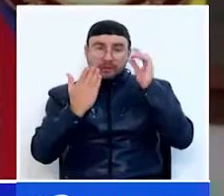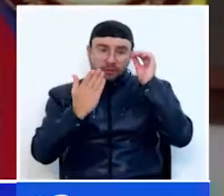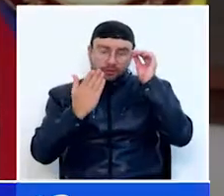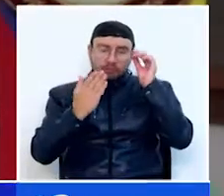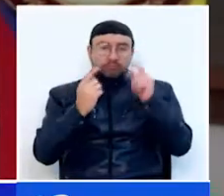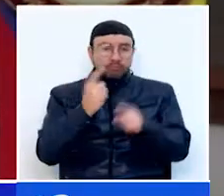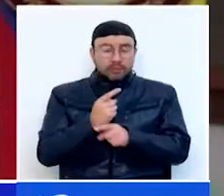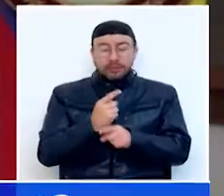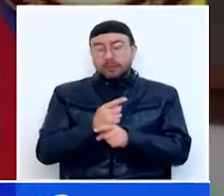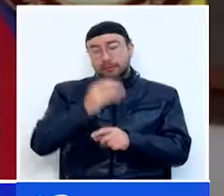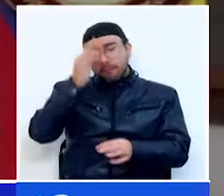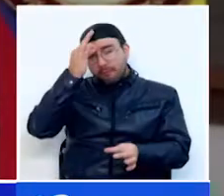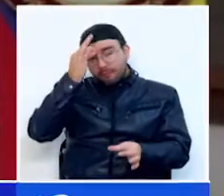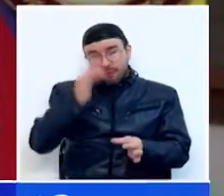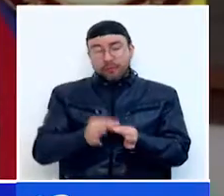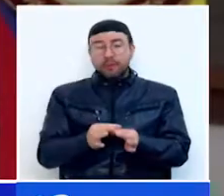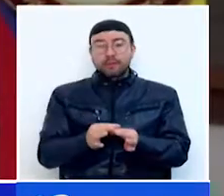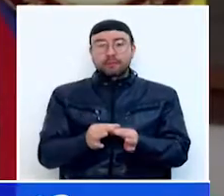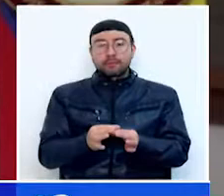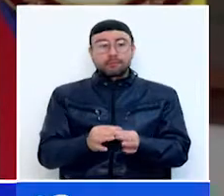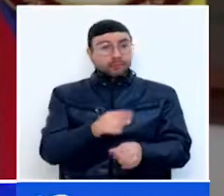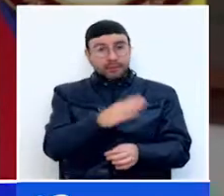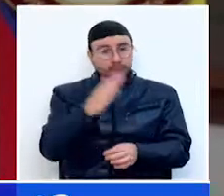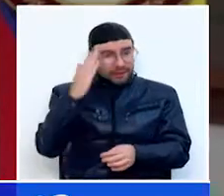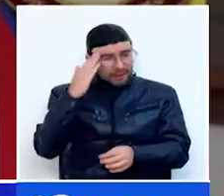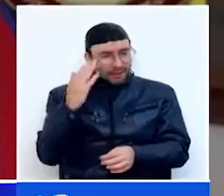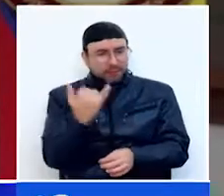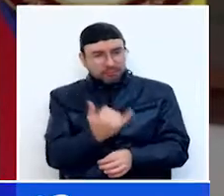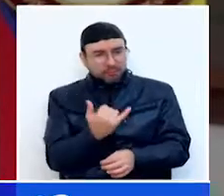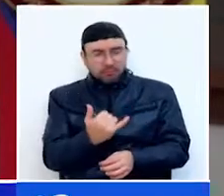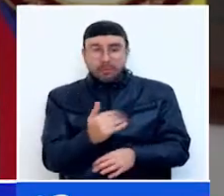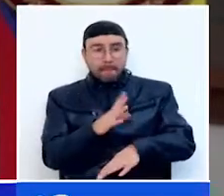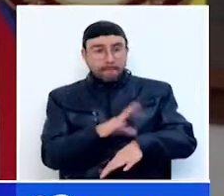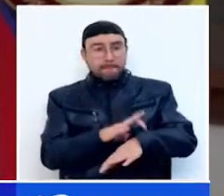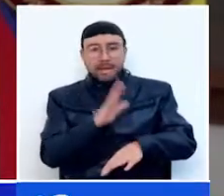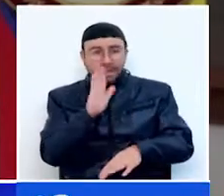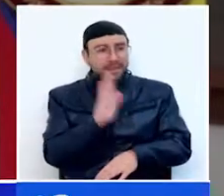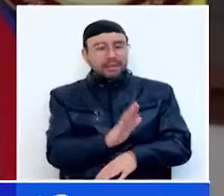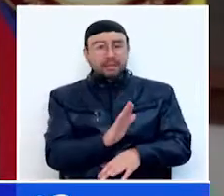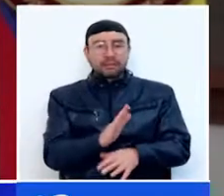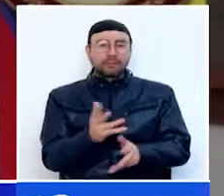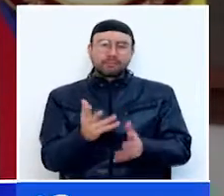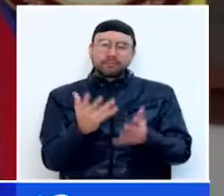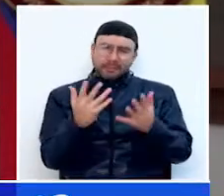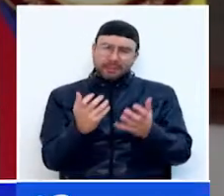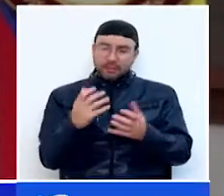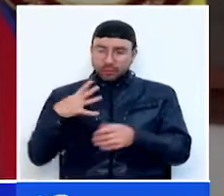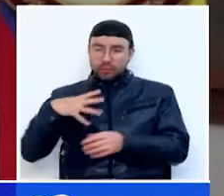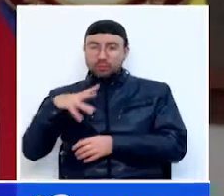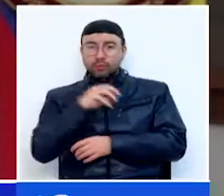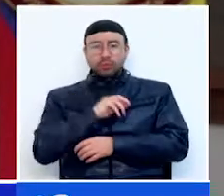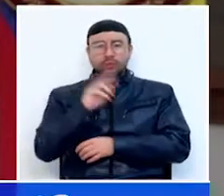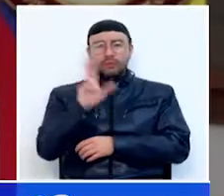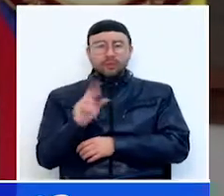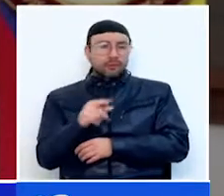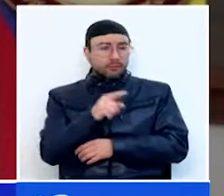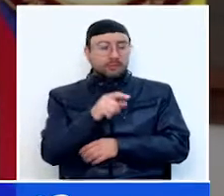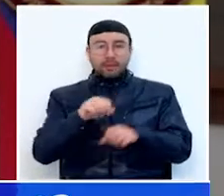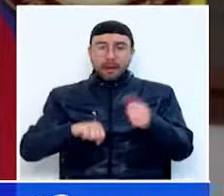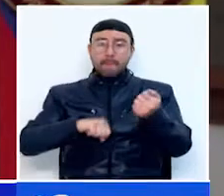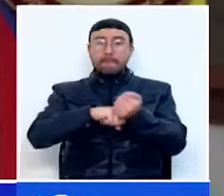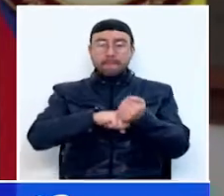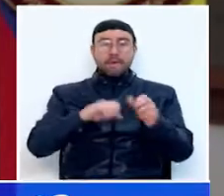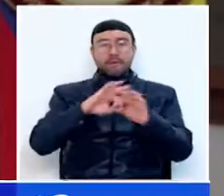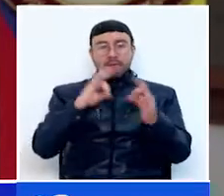apegamos a la fe. Y aún sabiendo de su condición médica, queremos que como risaraldenses rodeemos a su familia